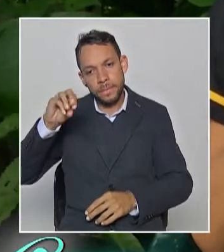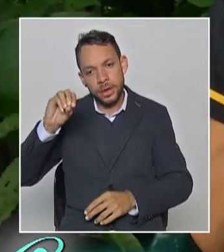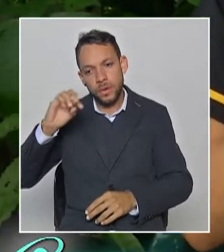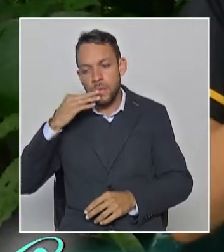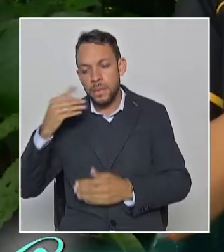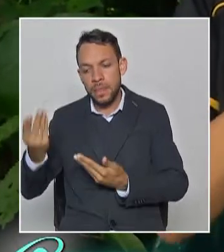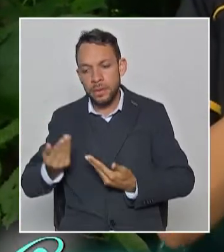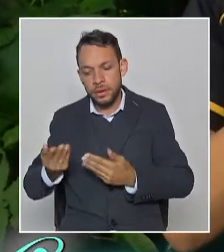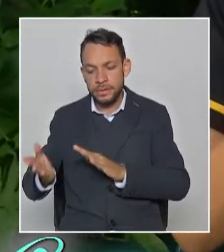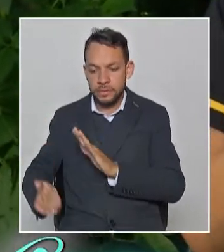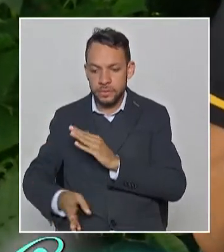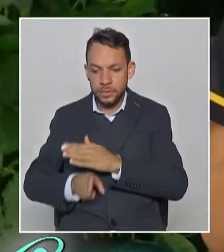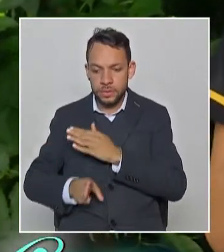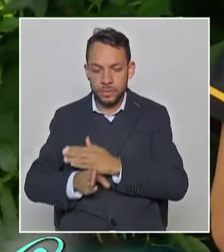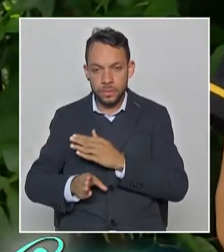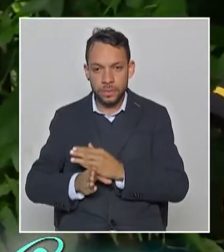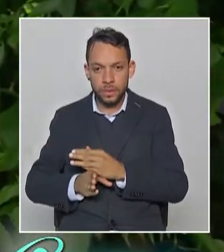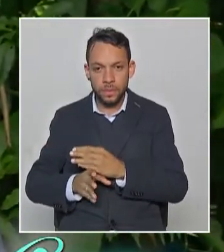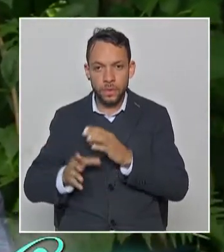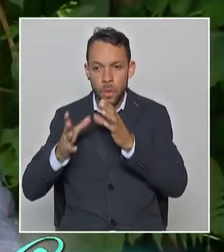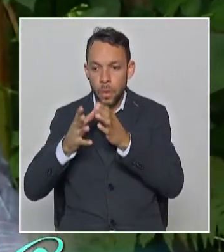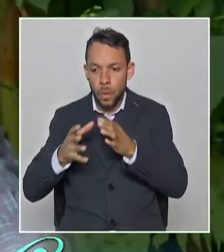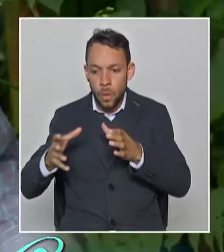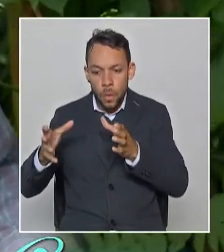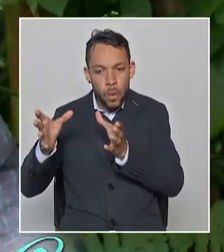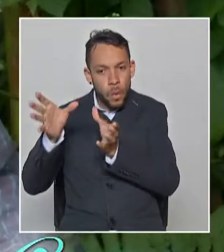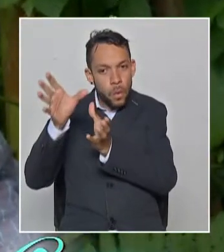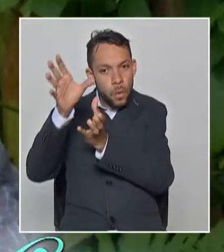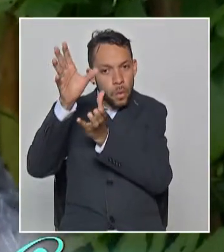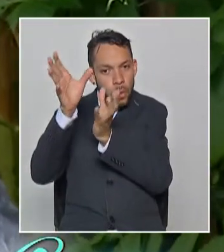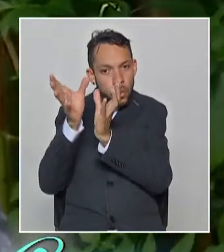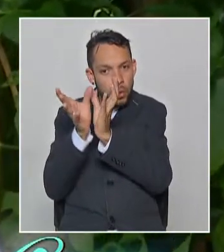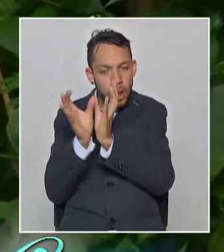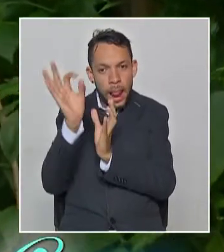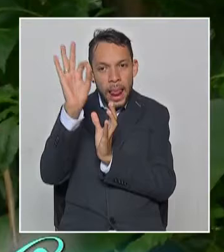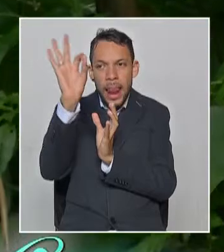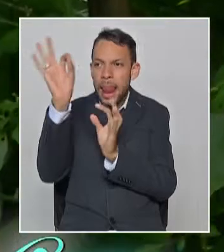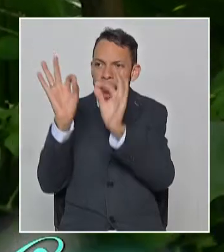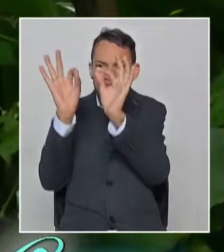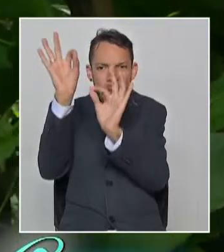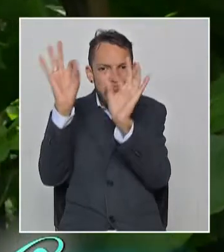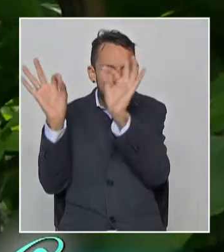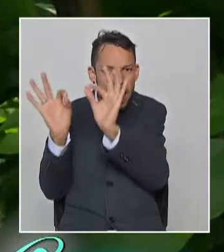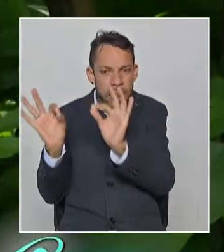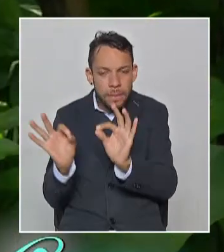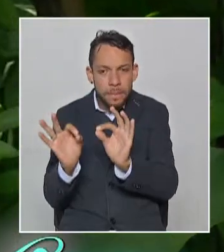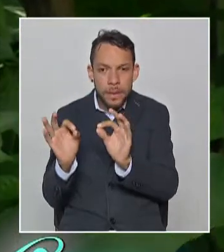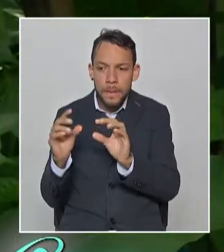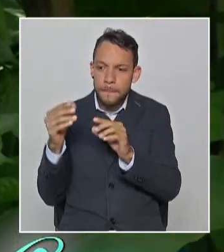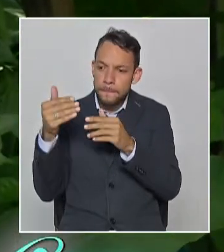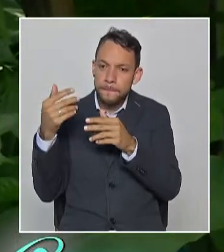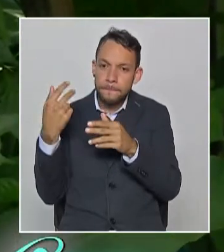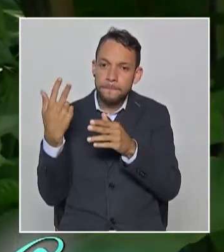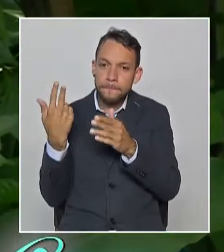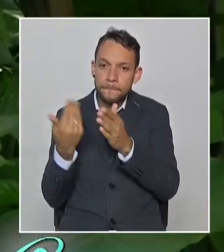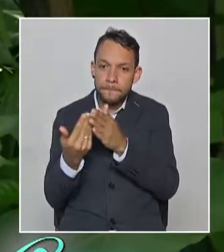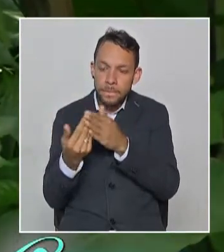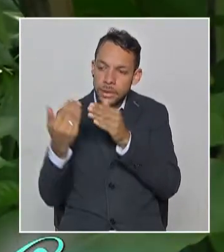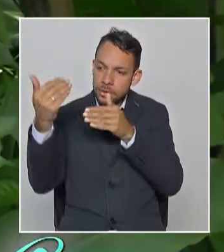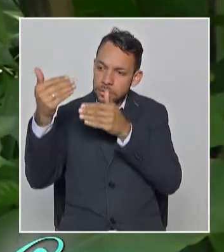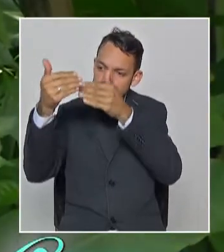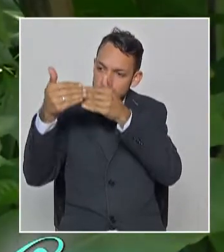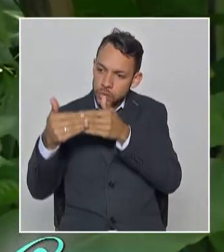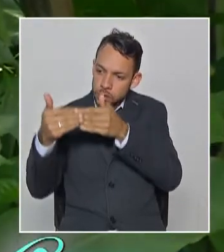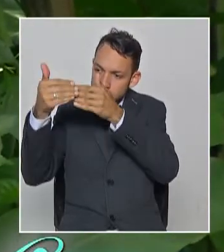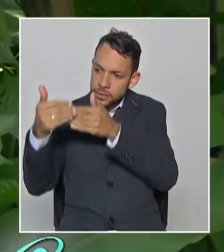uno coloca dentro de la colmena como una especie de vidrio y ese vidrio, entre vidrio y vidrio hay unos electrodos.